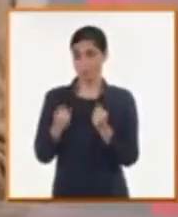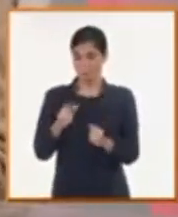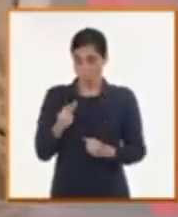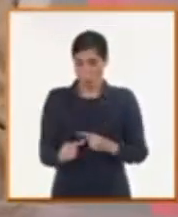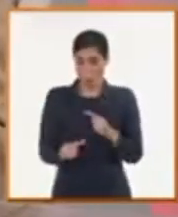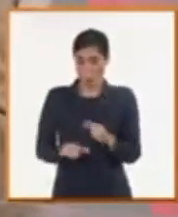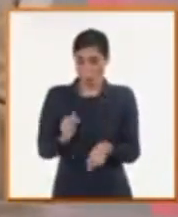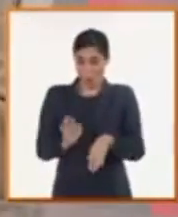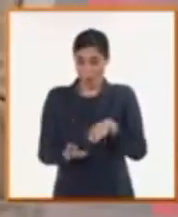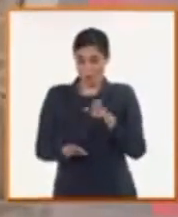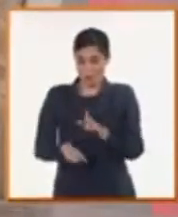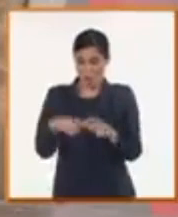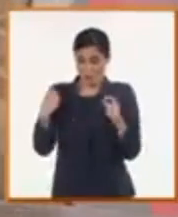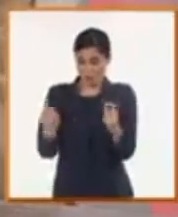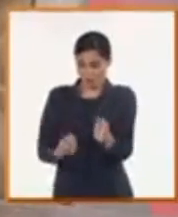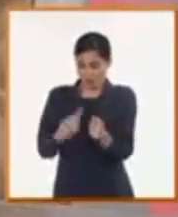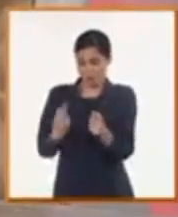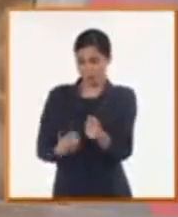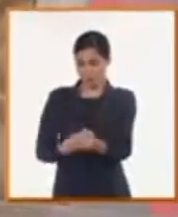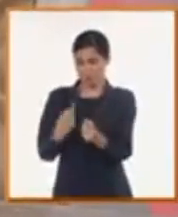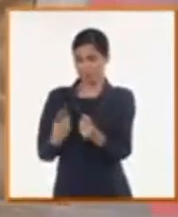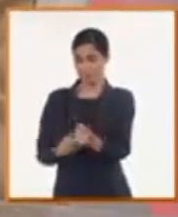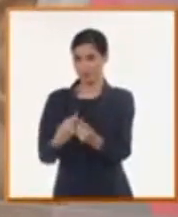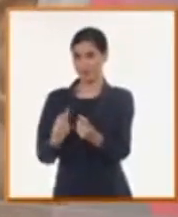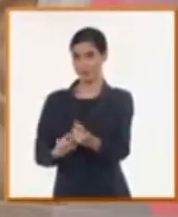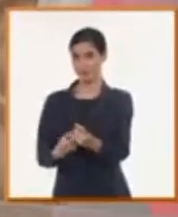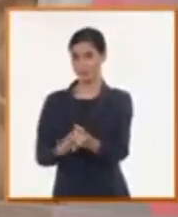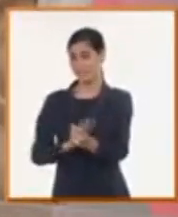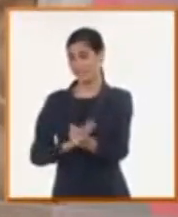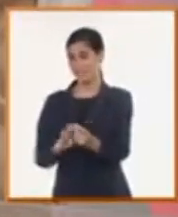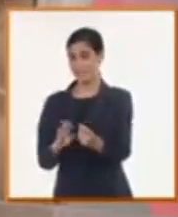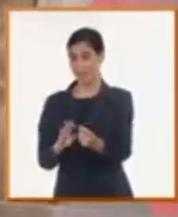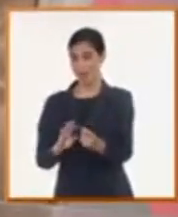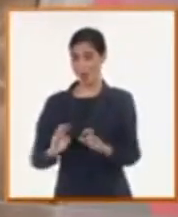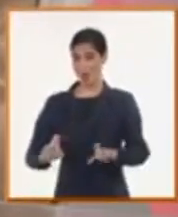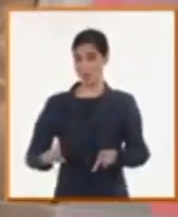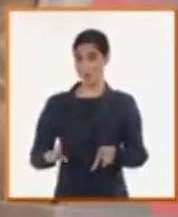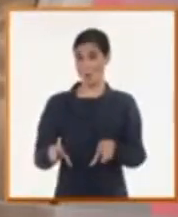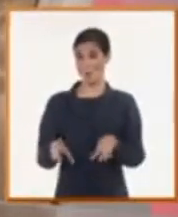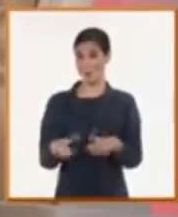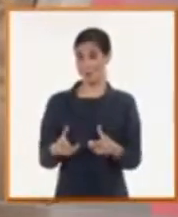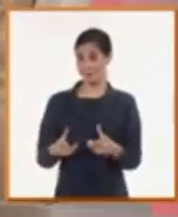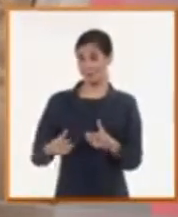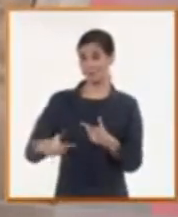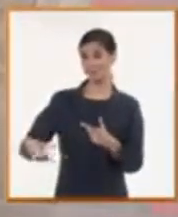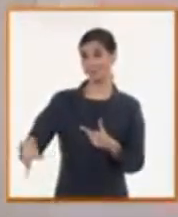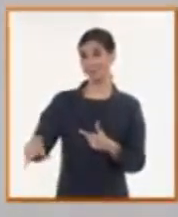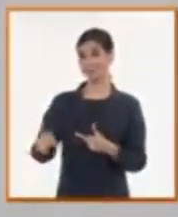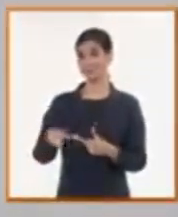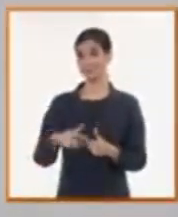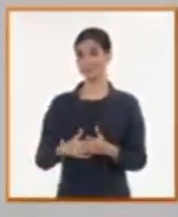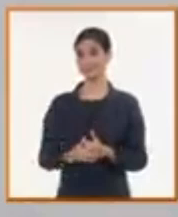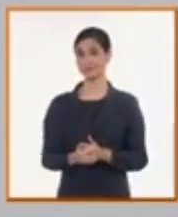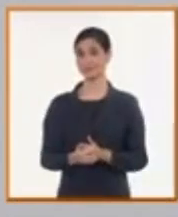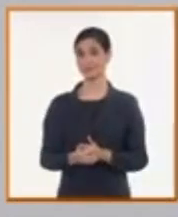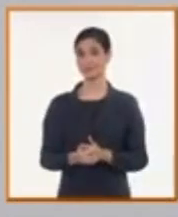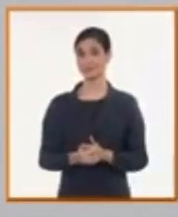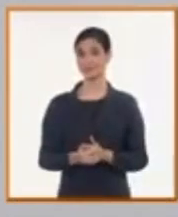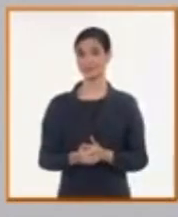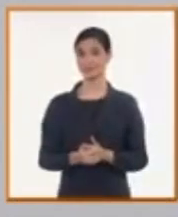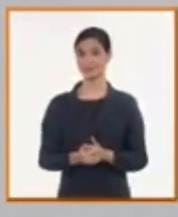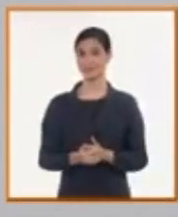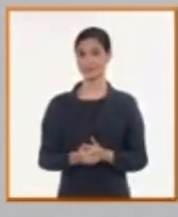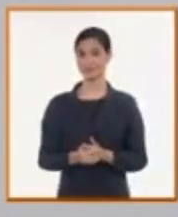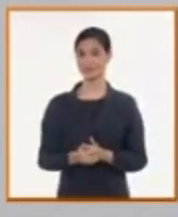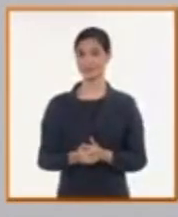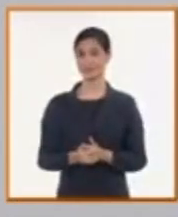ellos retirándose, de manera tal de llegar hasta una altura de aquel territorio, de manera de que pudieran reorganizar los